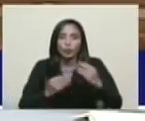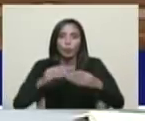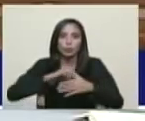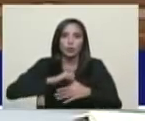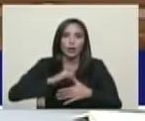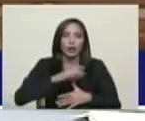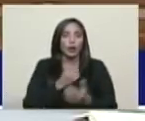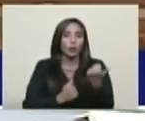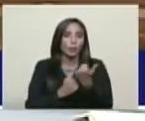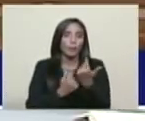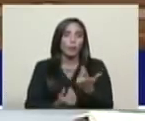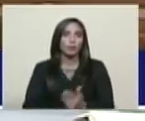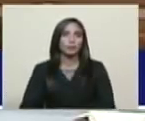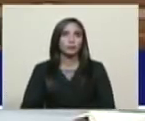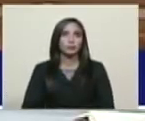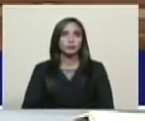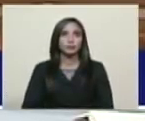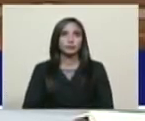que más aporta.